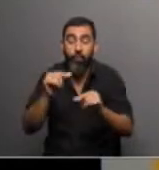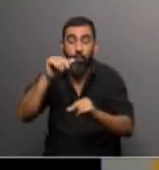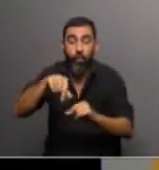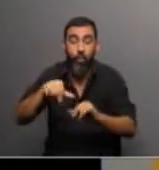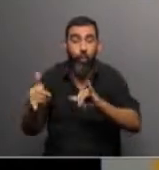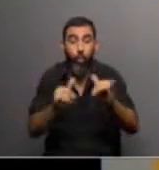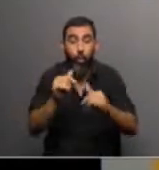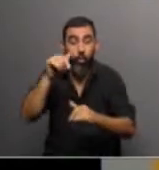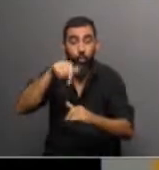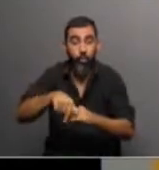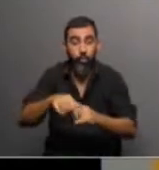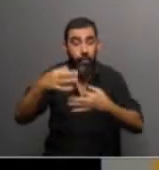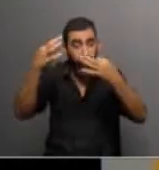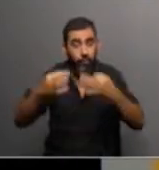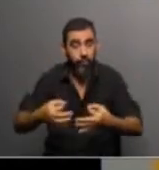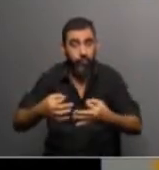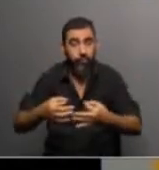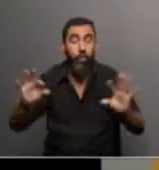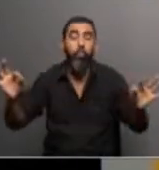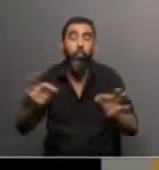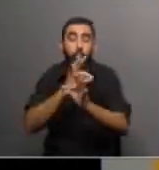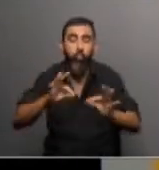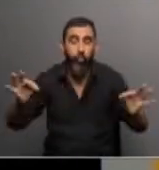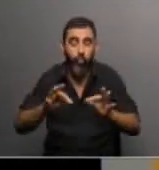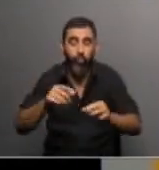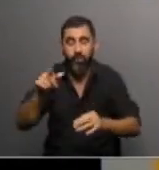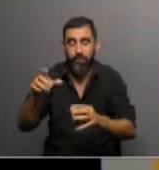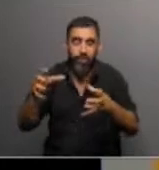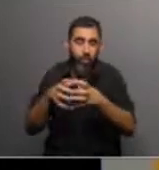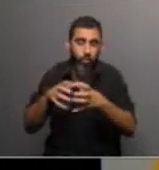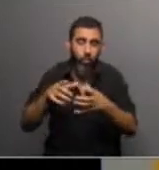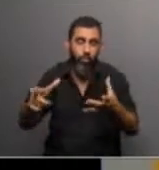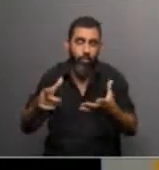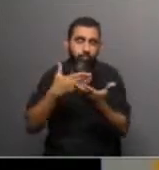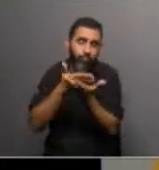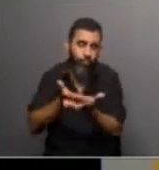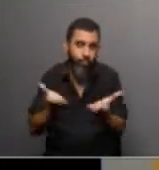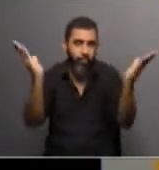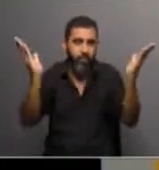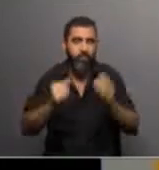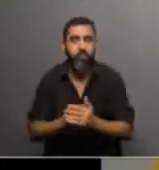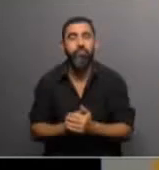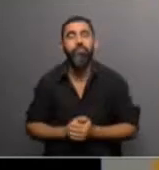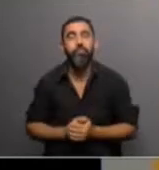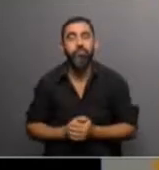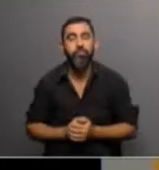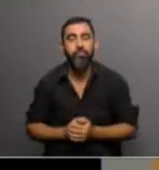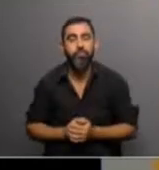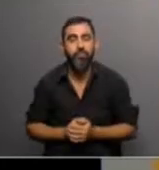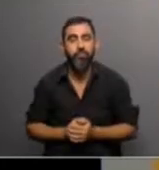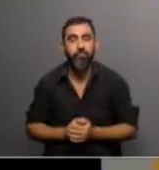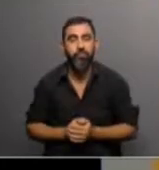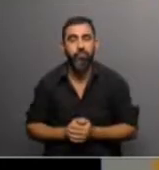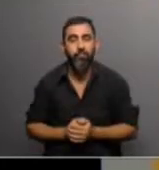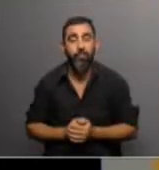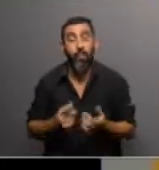de Sobre Ciencia hoy va a ser justamente con música, con Bagatini, con la saga, como para poner broche a esto. Pero volveremos